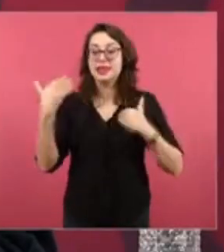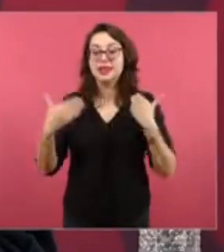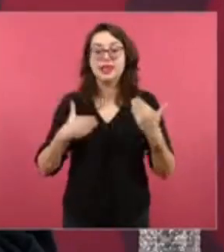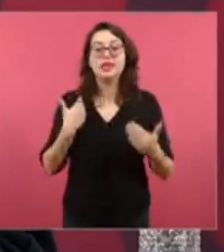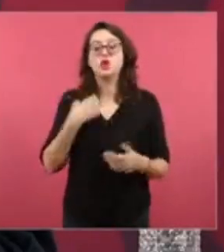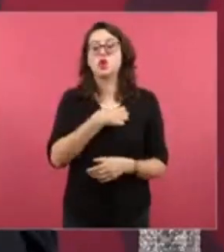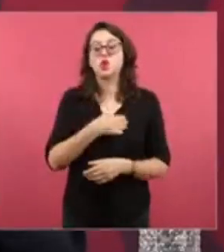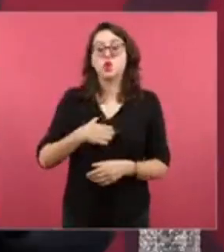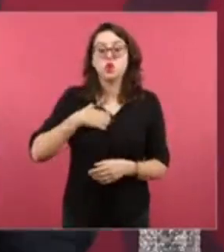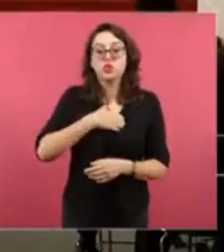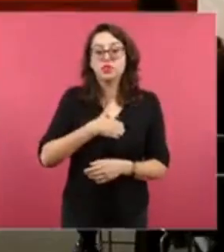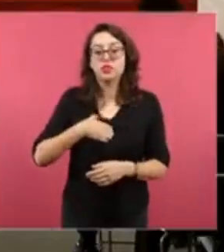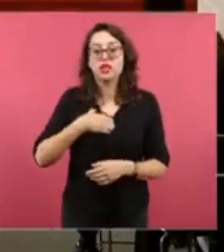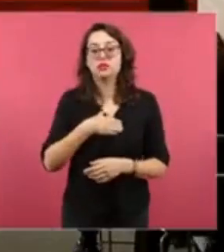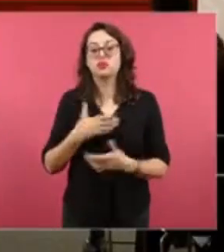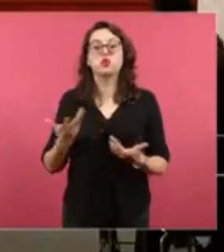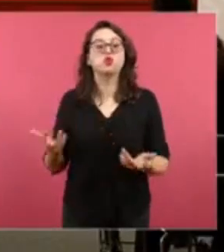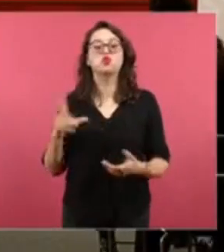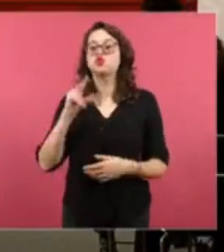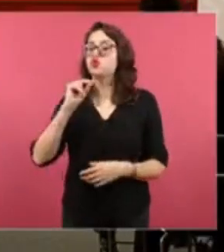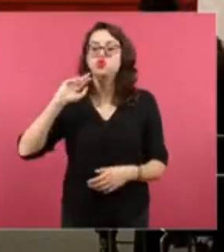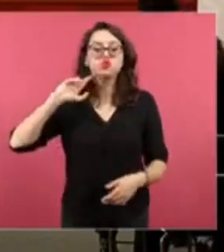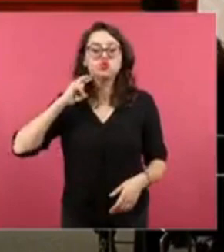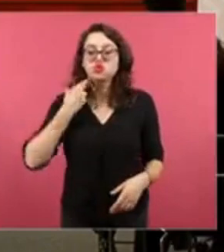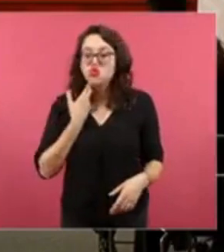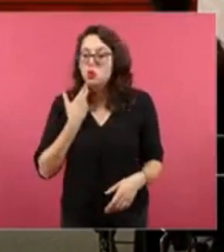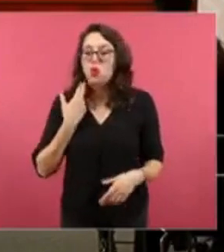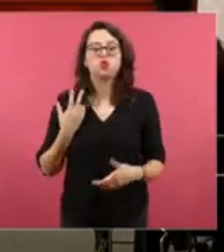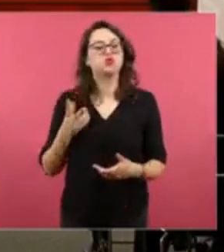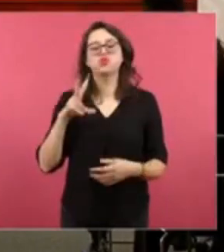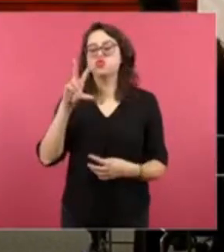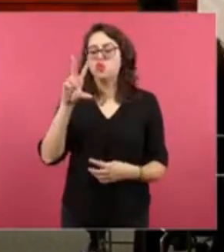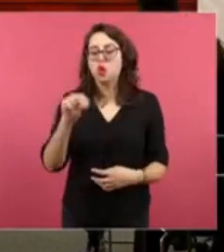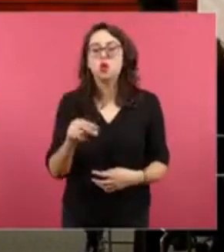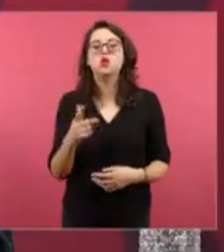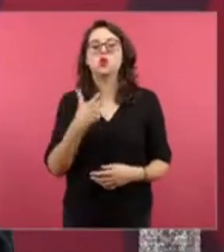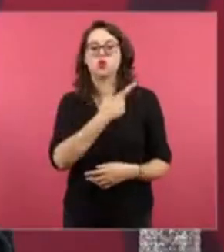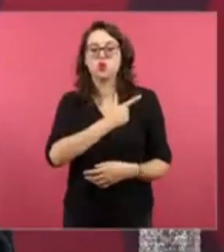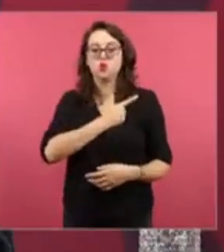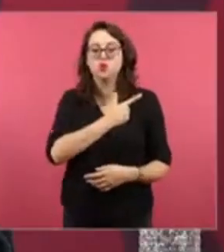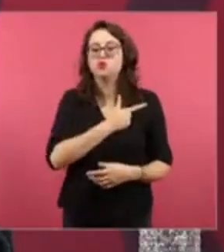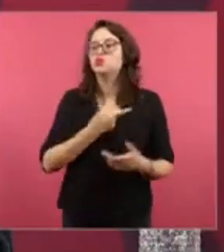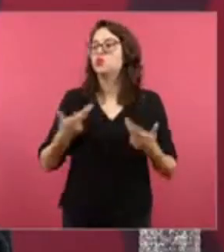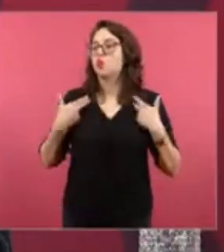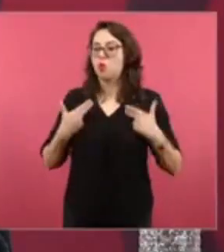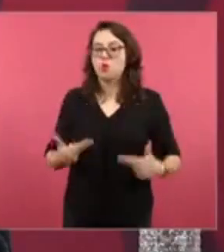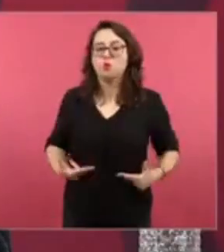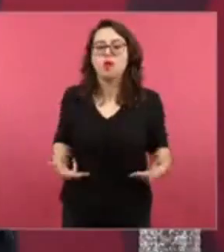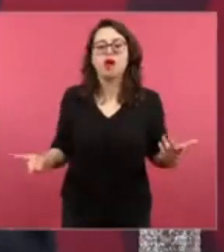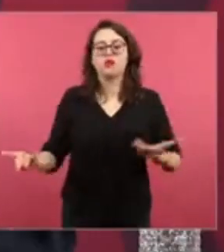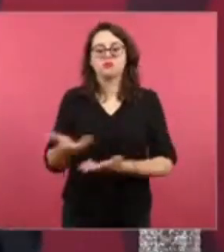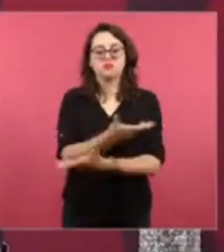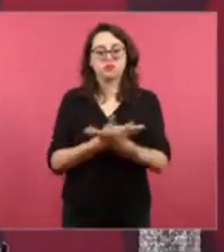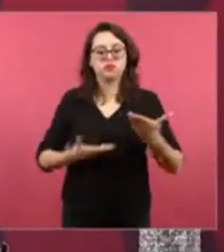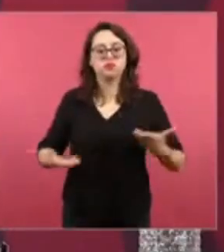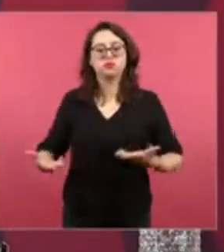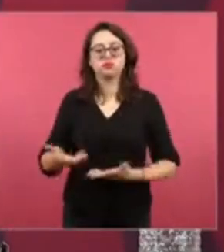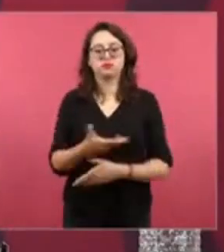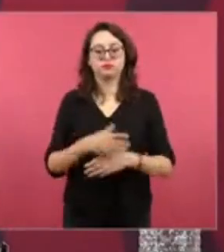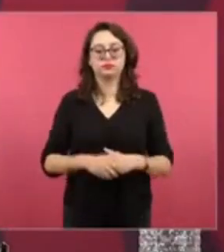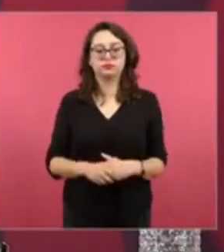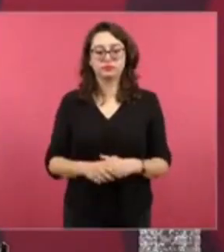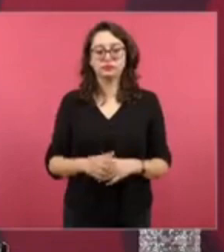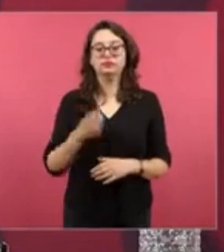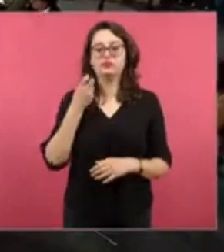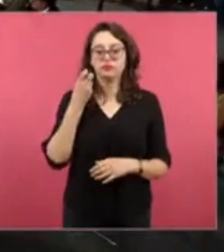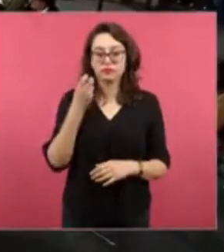es una labor mecánica, no puede serlo. Estamos con seres humanos, no puede ser una labor mecánica. Entonces, de